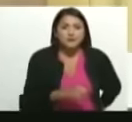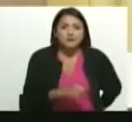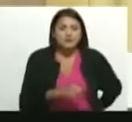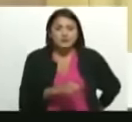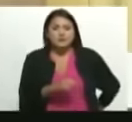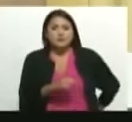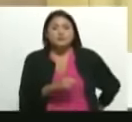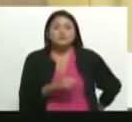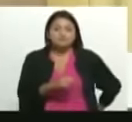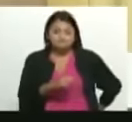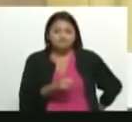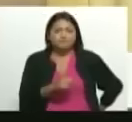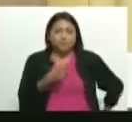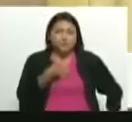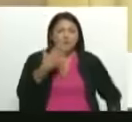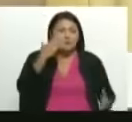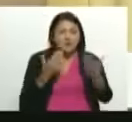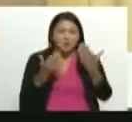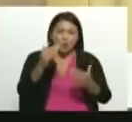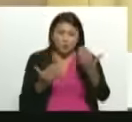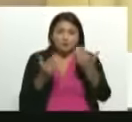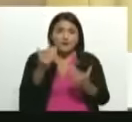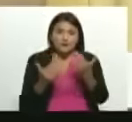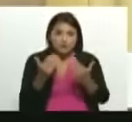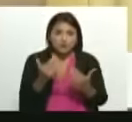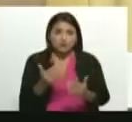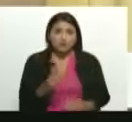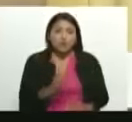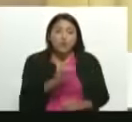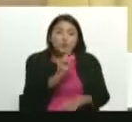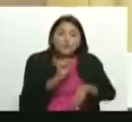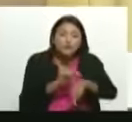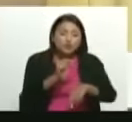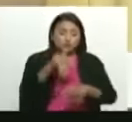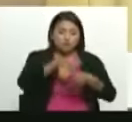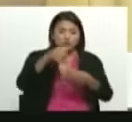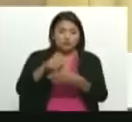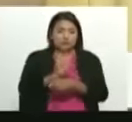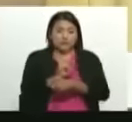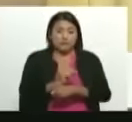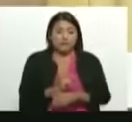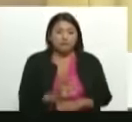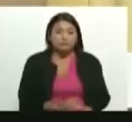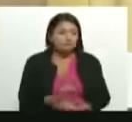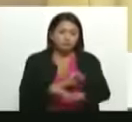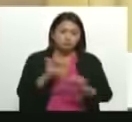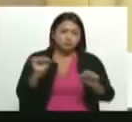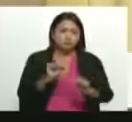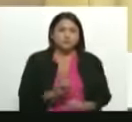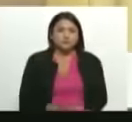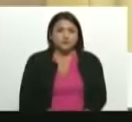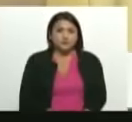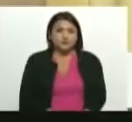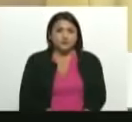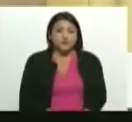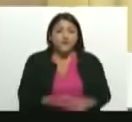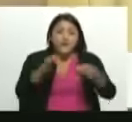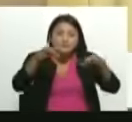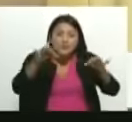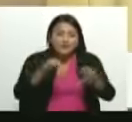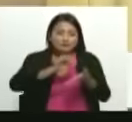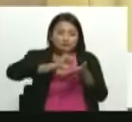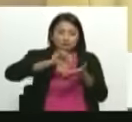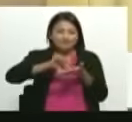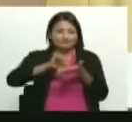Yo quisiera hacer una comparación. Eso es imposible. En un minuto no votan ni siquiera, y mucho menos una votación manual,